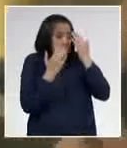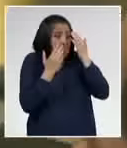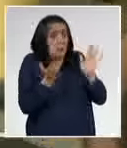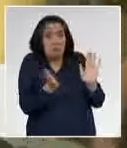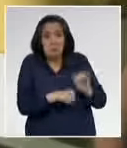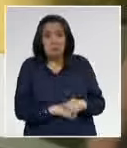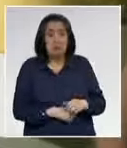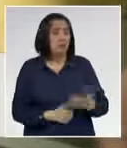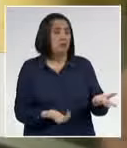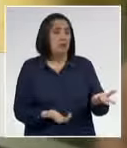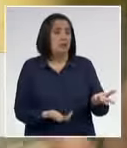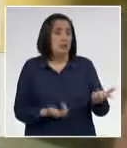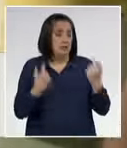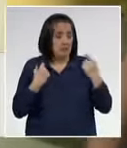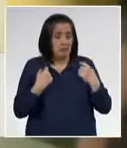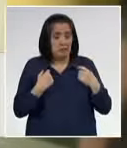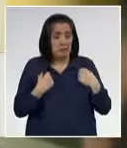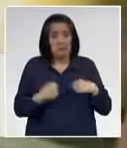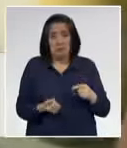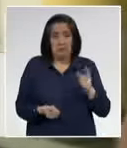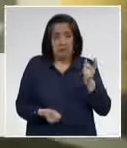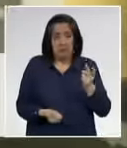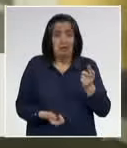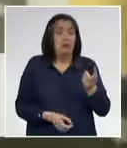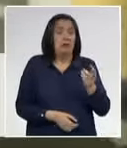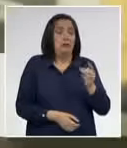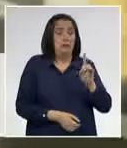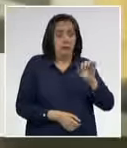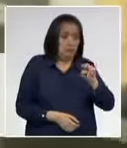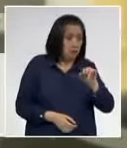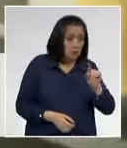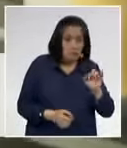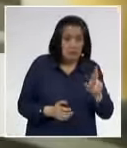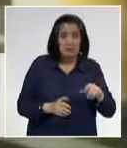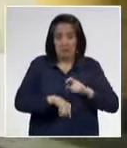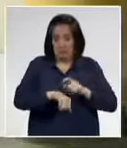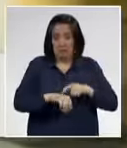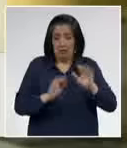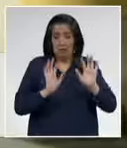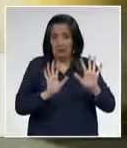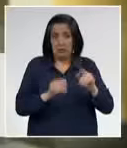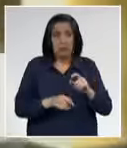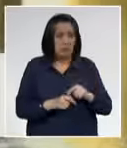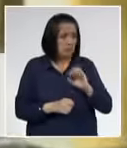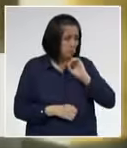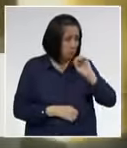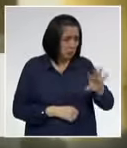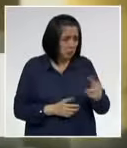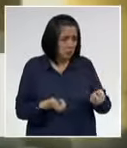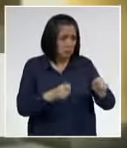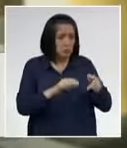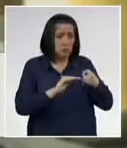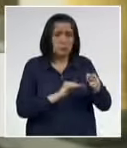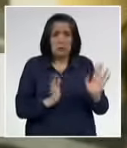el doctor Domingo Pérez a las 10 en punto y nos comunicó que se suspendía.